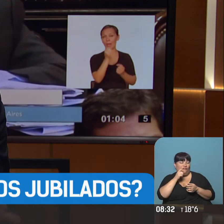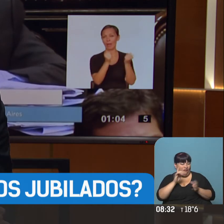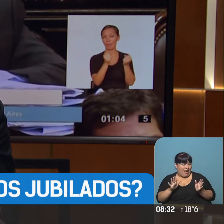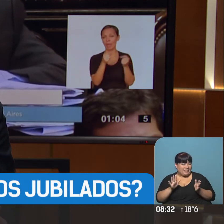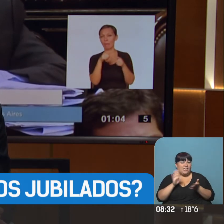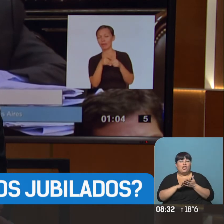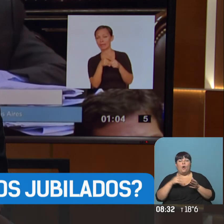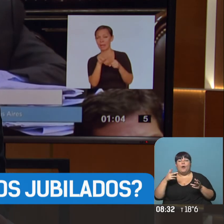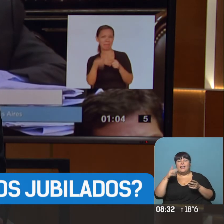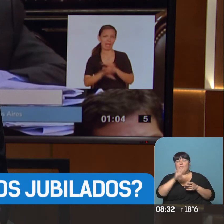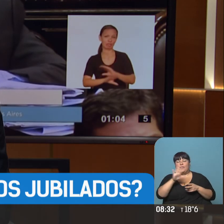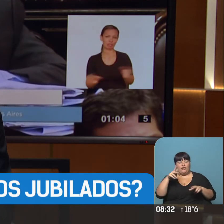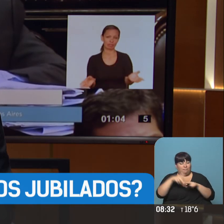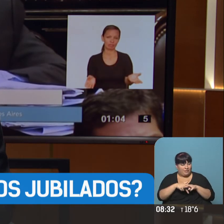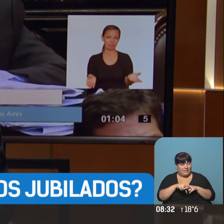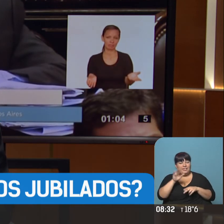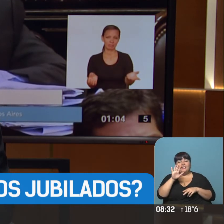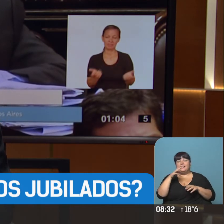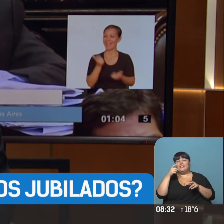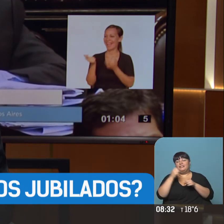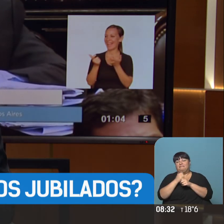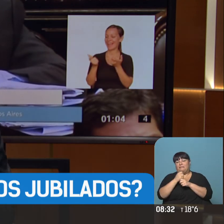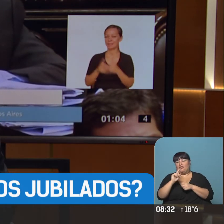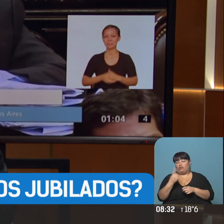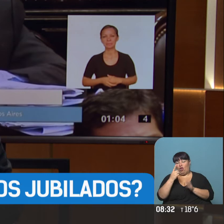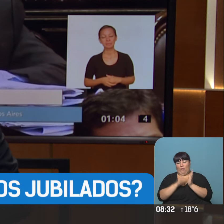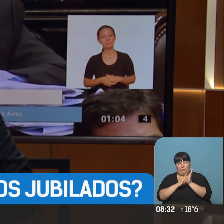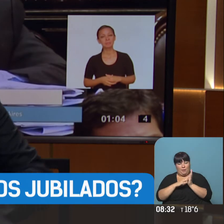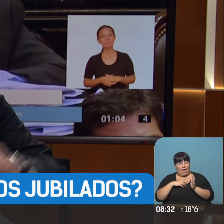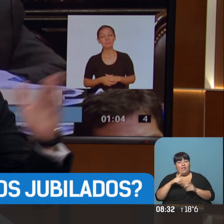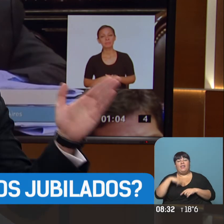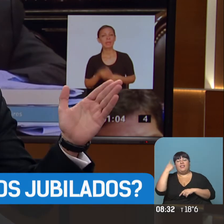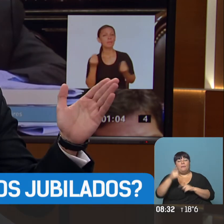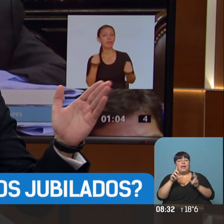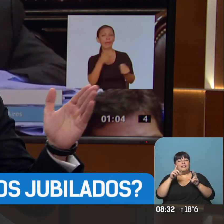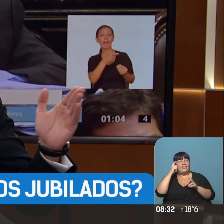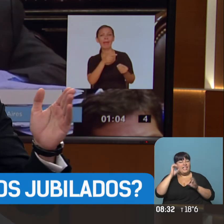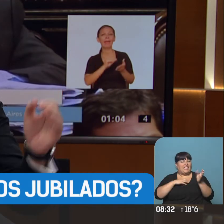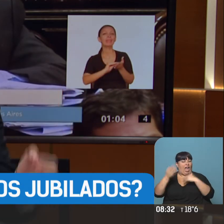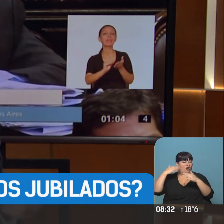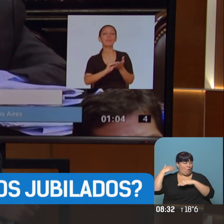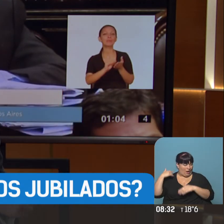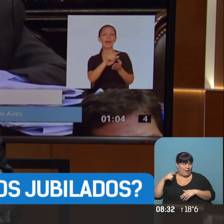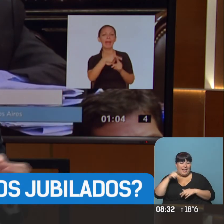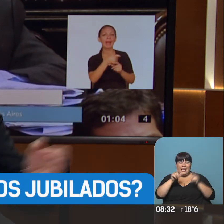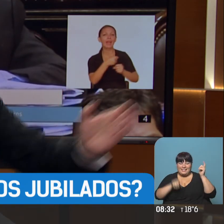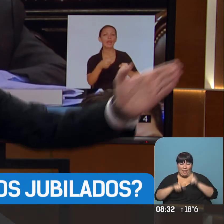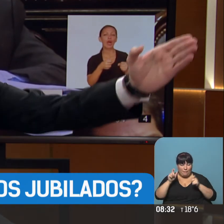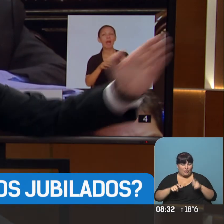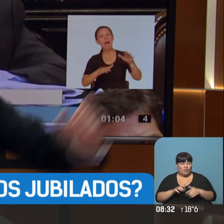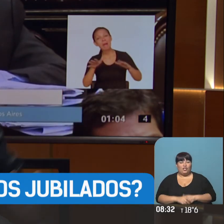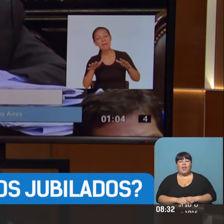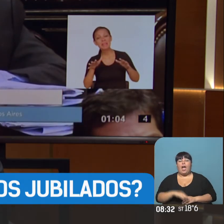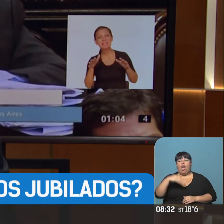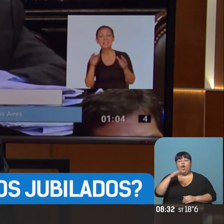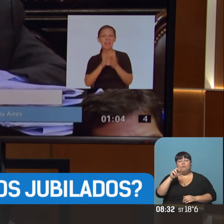de cortamos a los 55, trabajamos como autónomo y entonces tenemos que saltar 10 años para atrás. A esas personas, bueno,